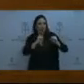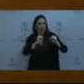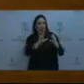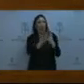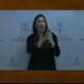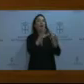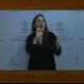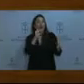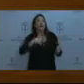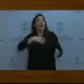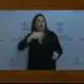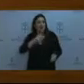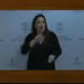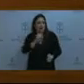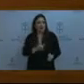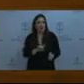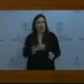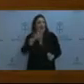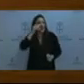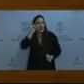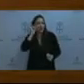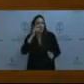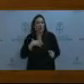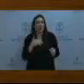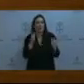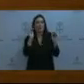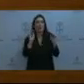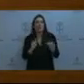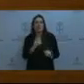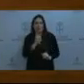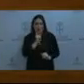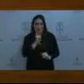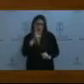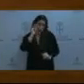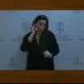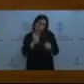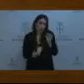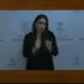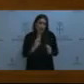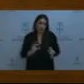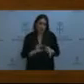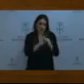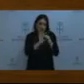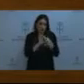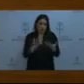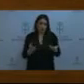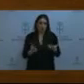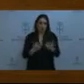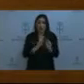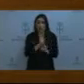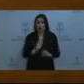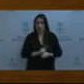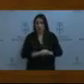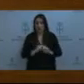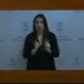cómo poder también minimizar esos riesgos jurídicos. Y, por último, en el tiempo que me queda,